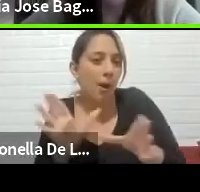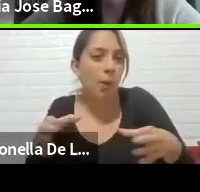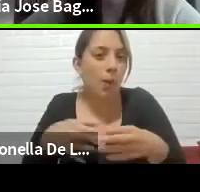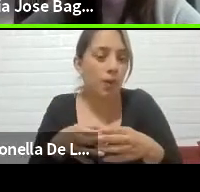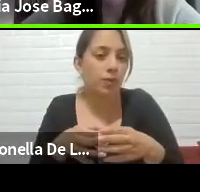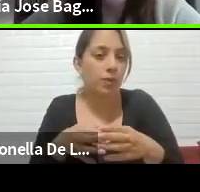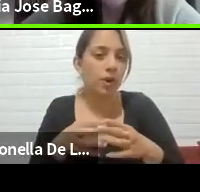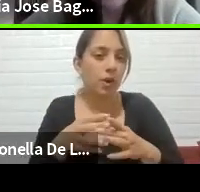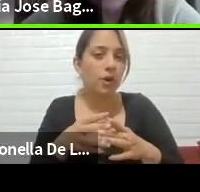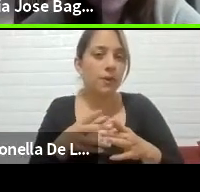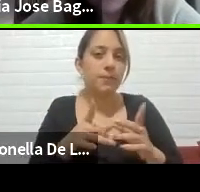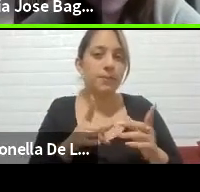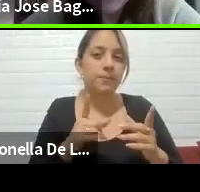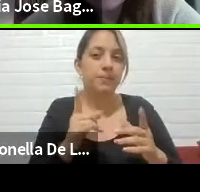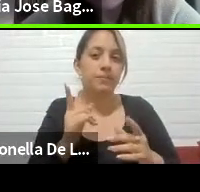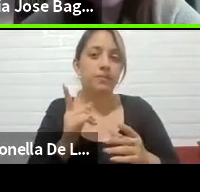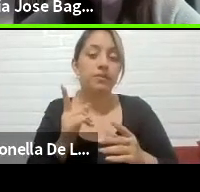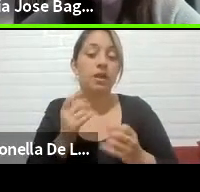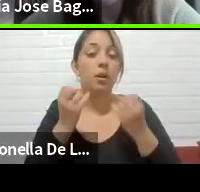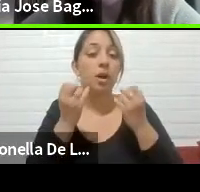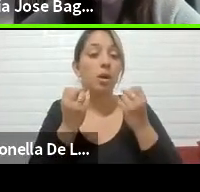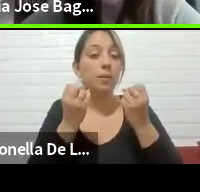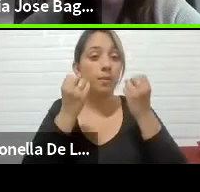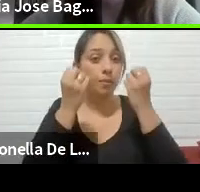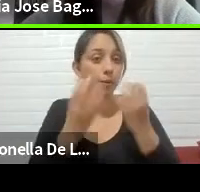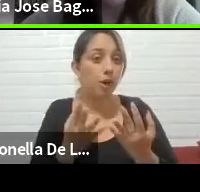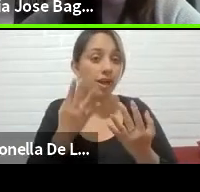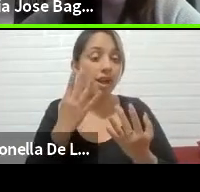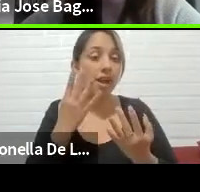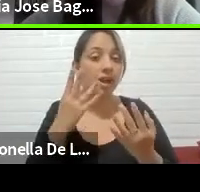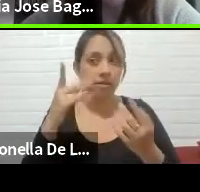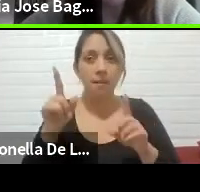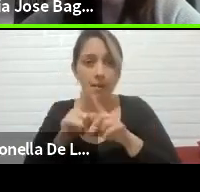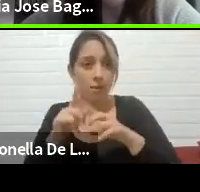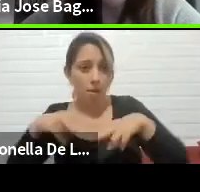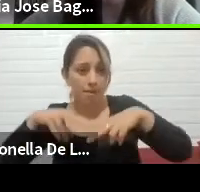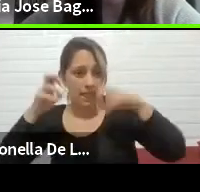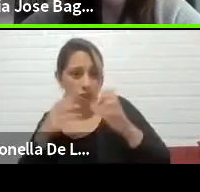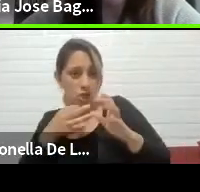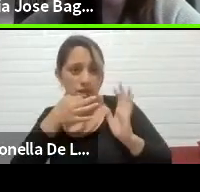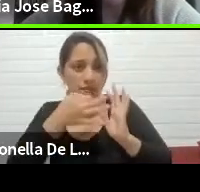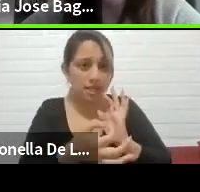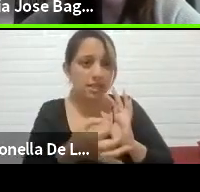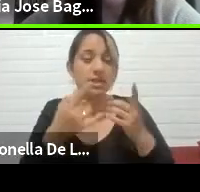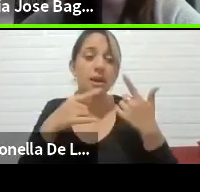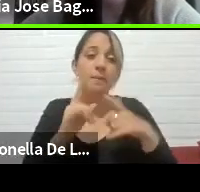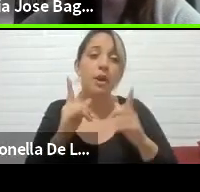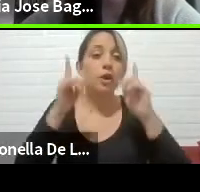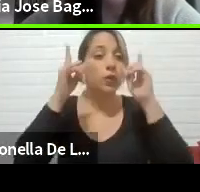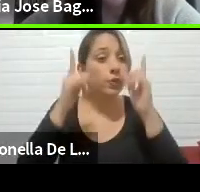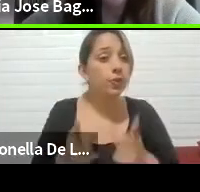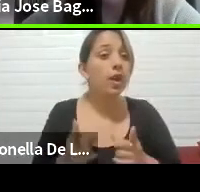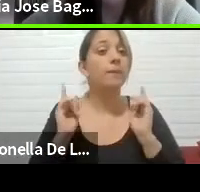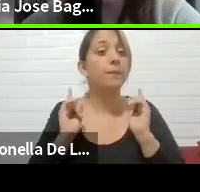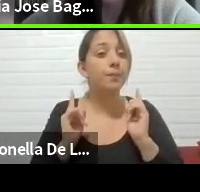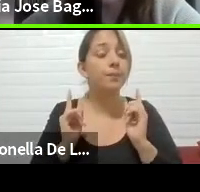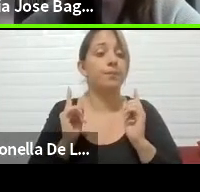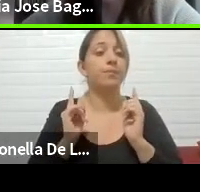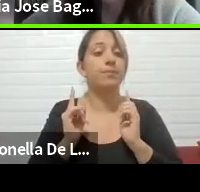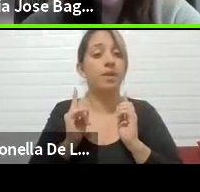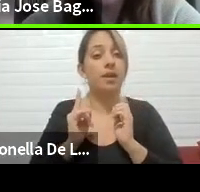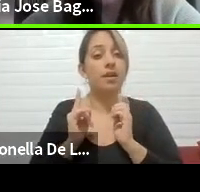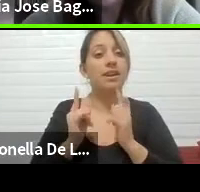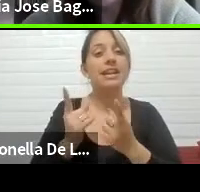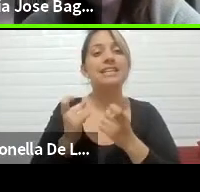de los relatos y de las investigaciones, pero también está como la necesidad de encontrar